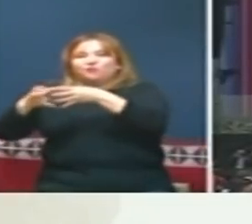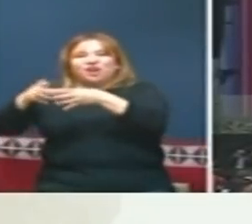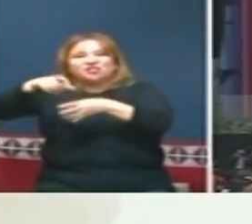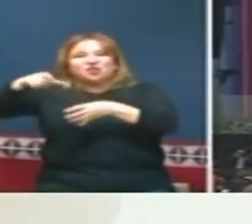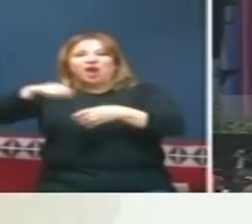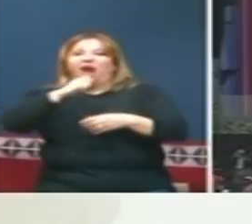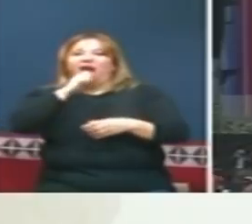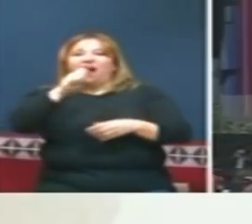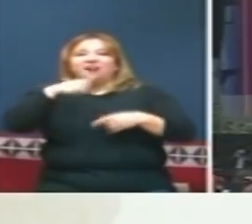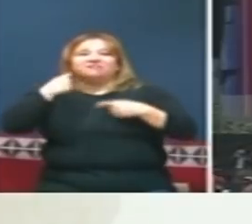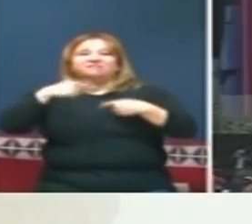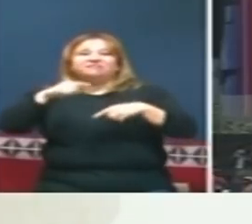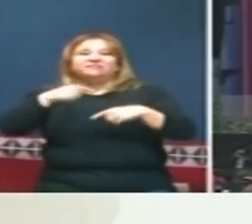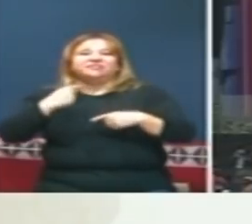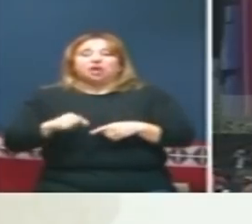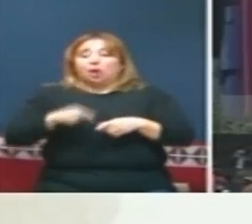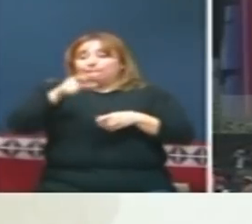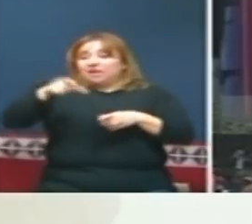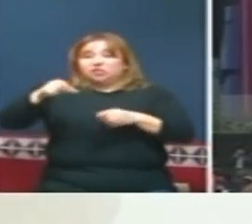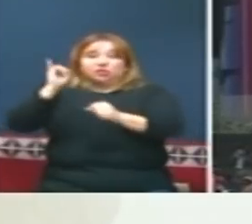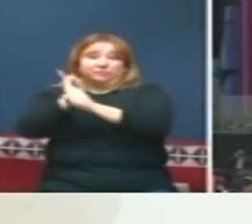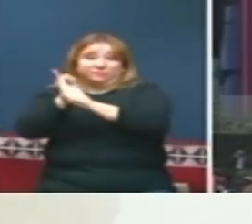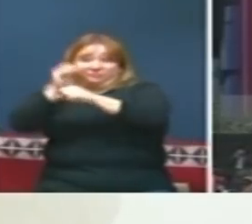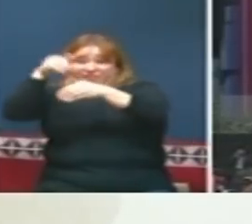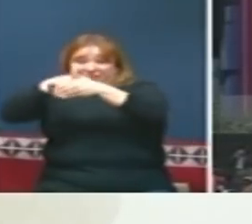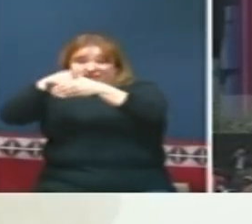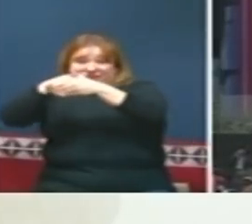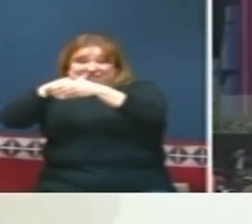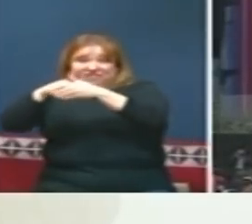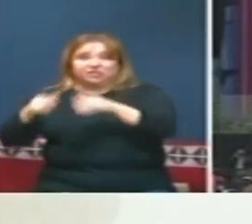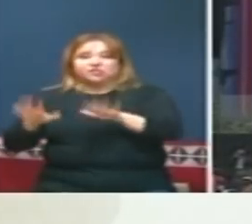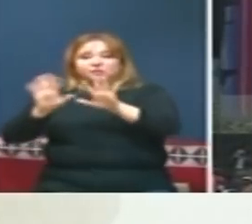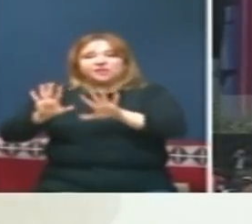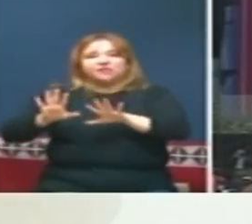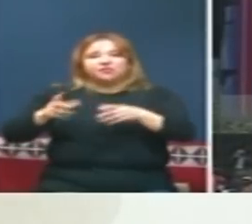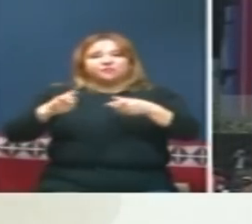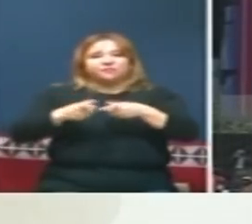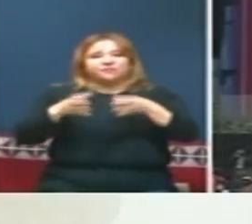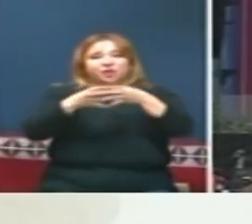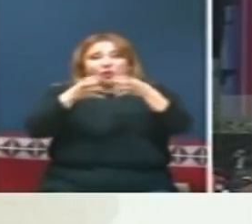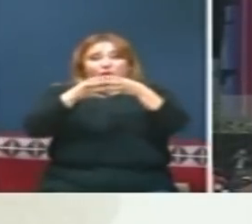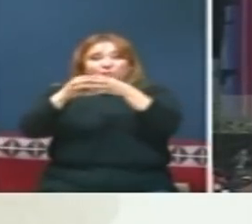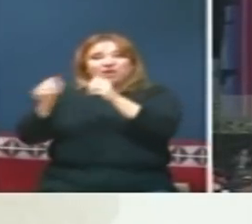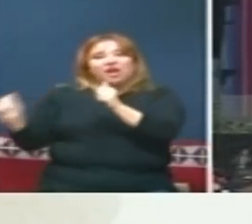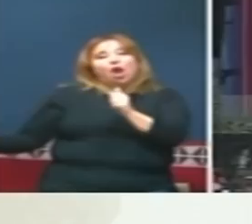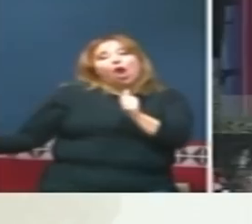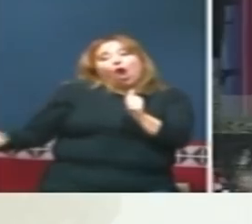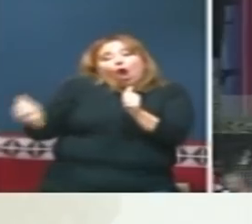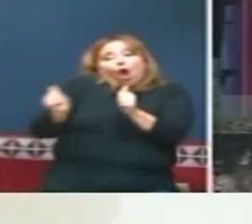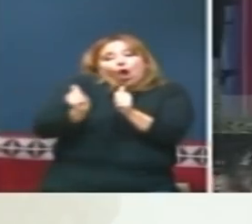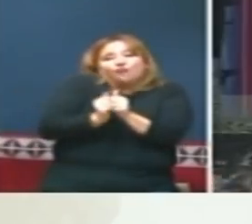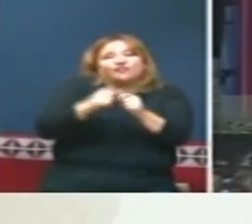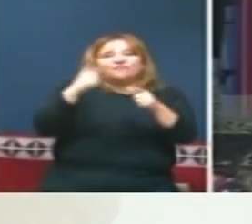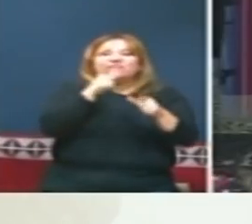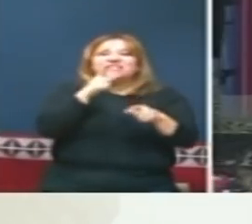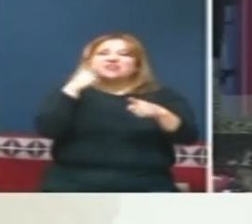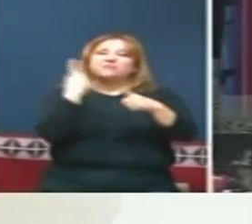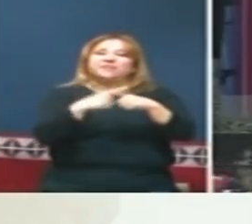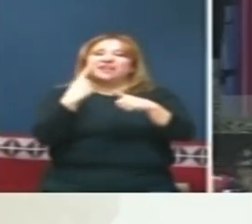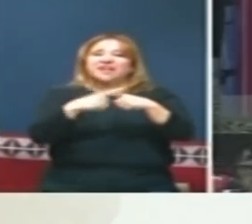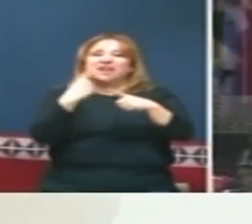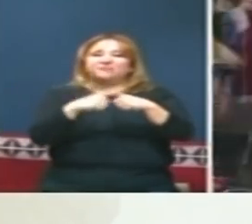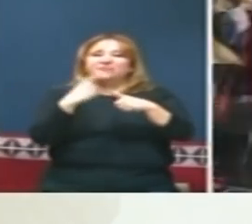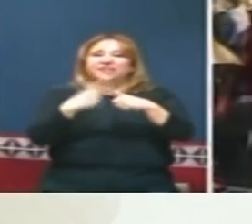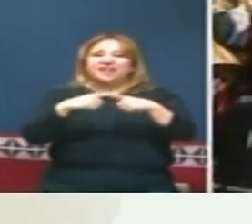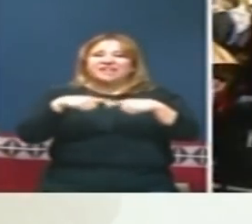de acá de La Rioja, por religiosos también, con una orquesta que está acompañando. Y bueno, y se trata de que todo esto sea una fiesta. Y el himno